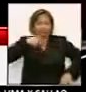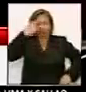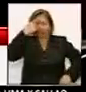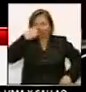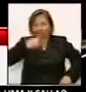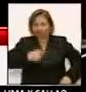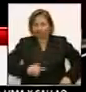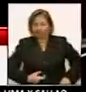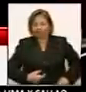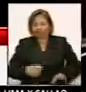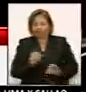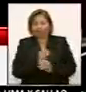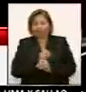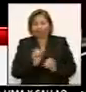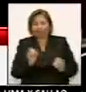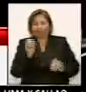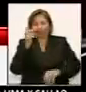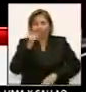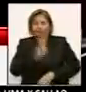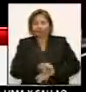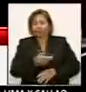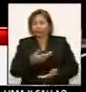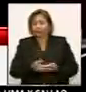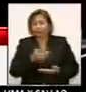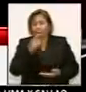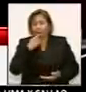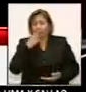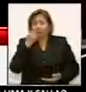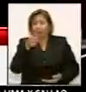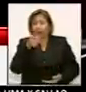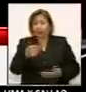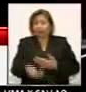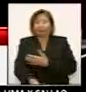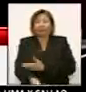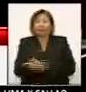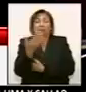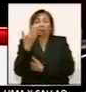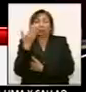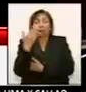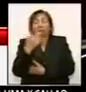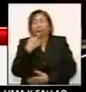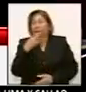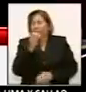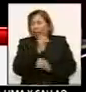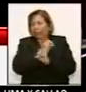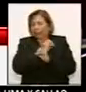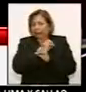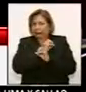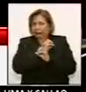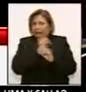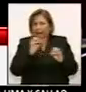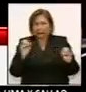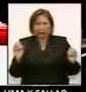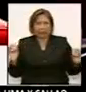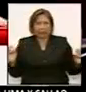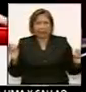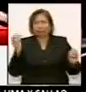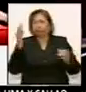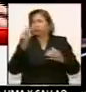he tenido en ningún momento la intención de la censura. Y se lo he dicho a usted en la mañana. No tengo la intención, nunca he tenido la intención de bajarme el